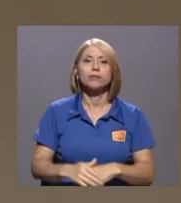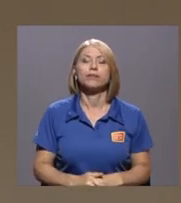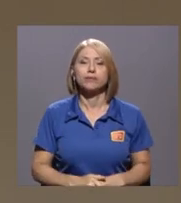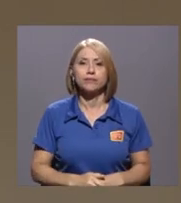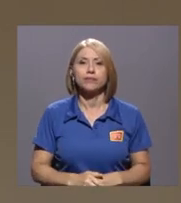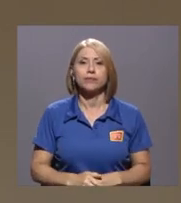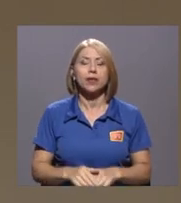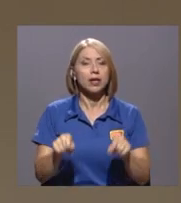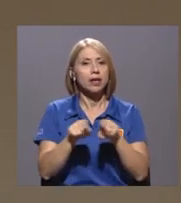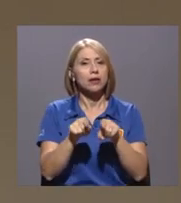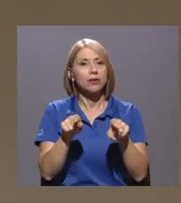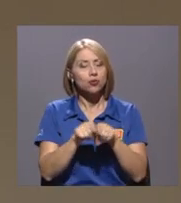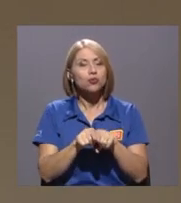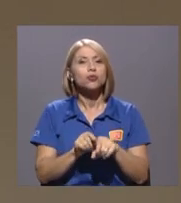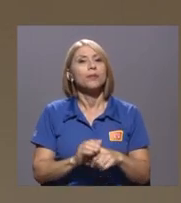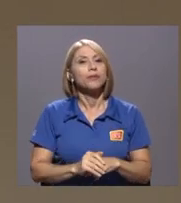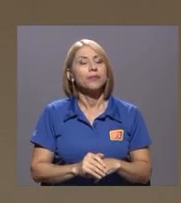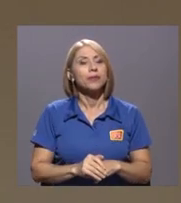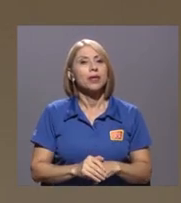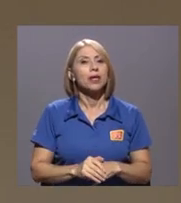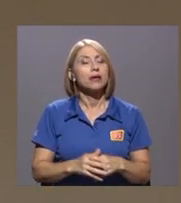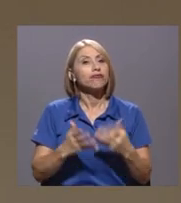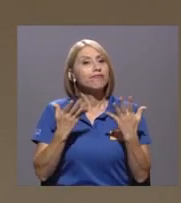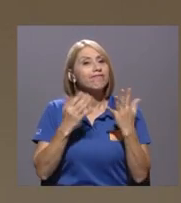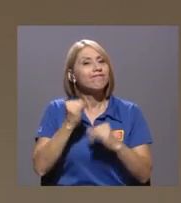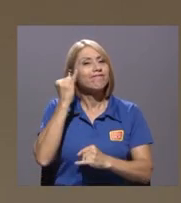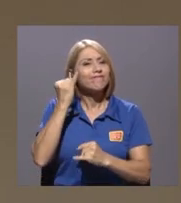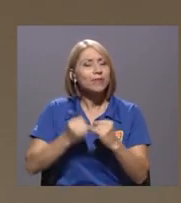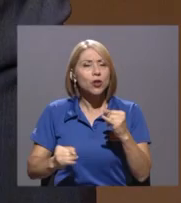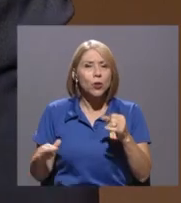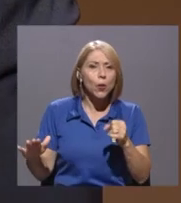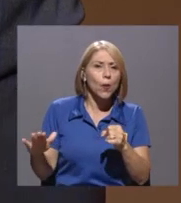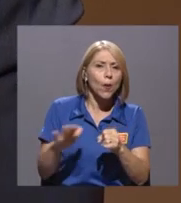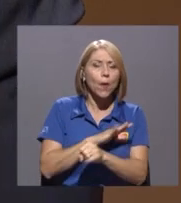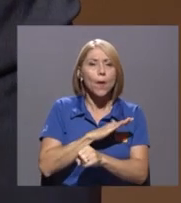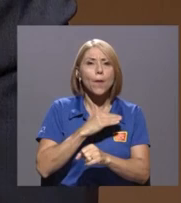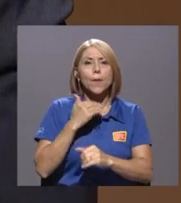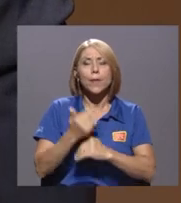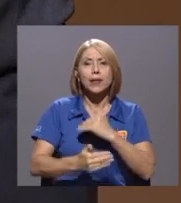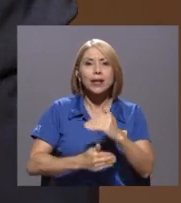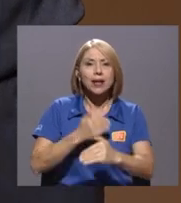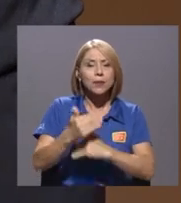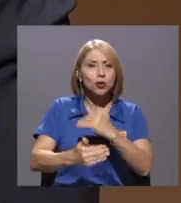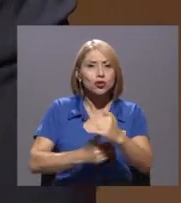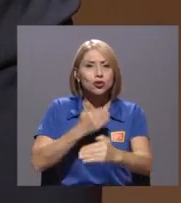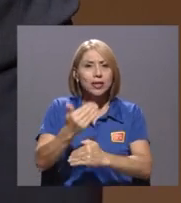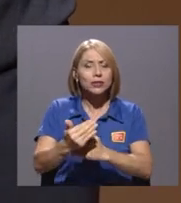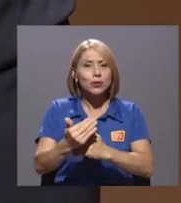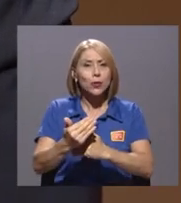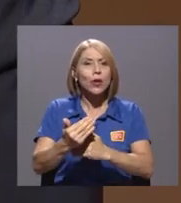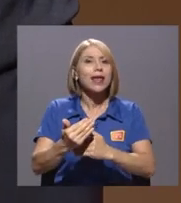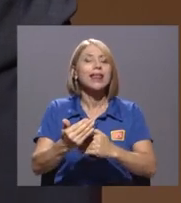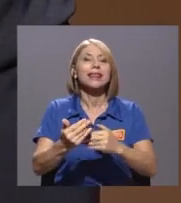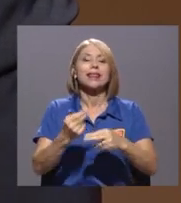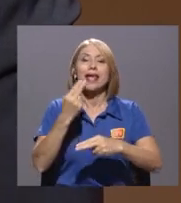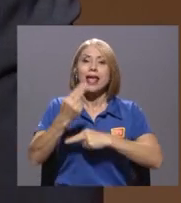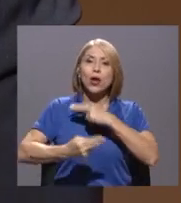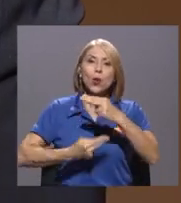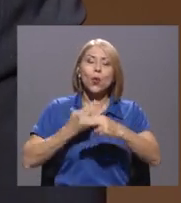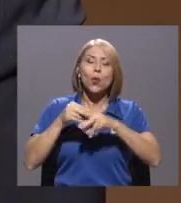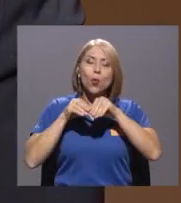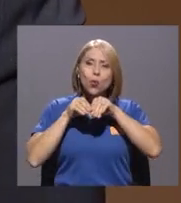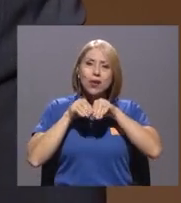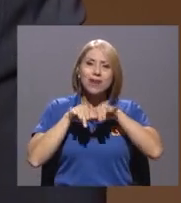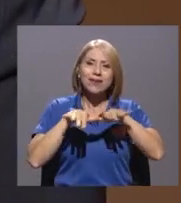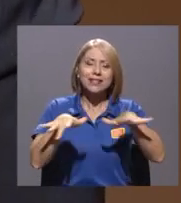incluso el completar el proceso de completar la universalización y el seguro de